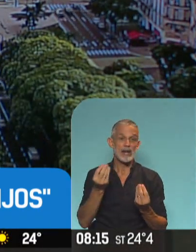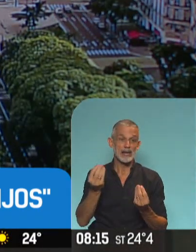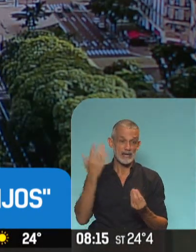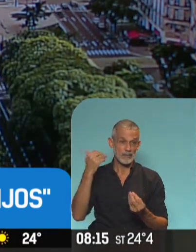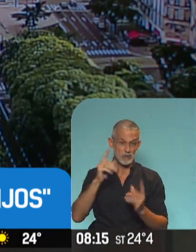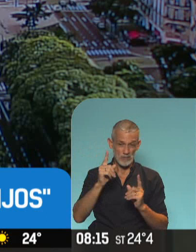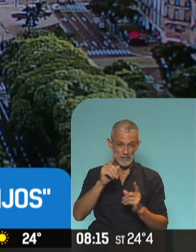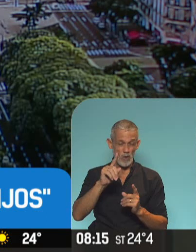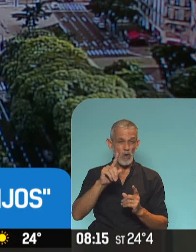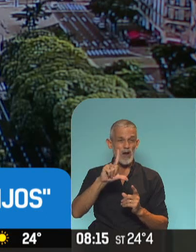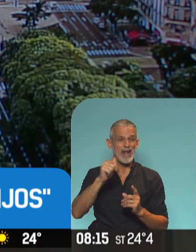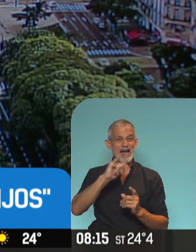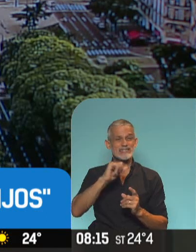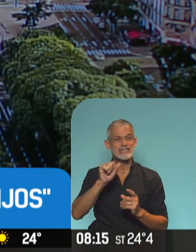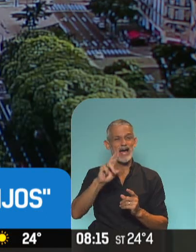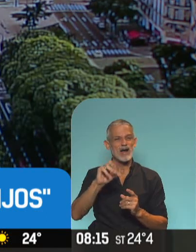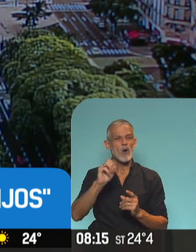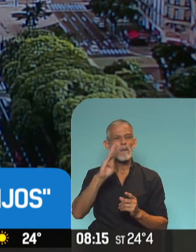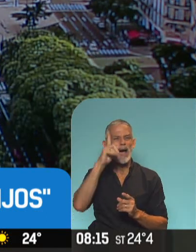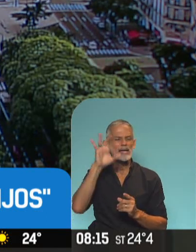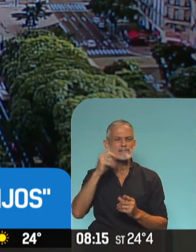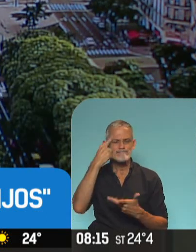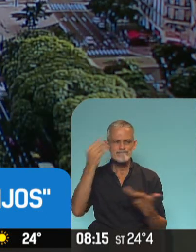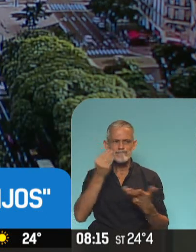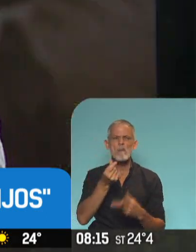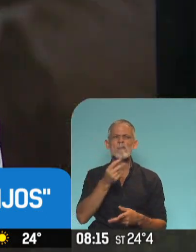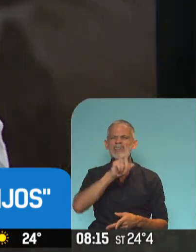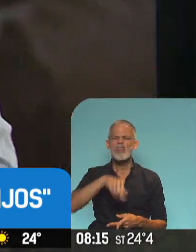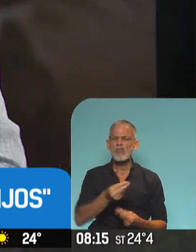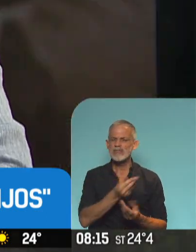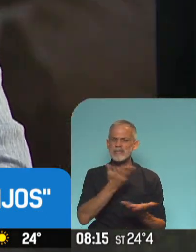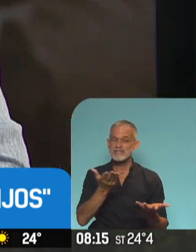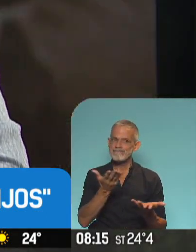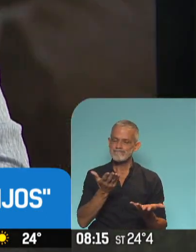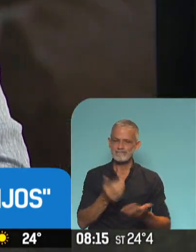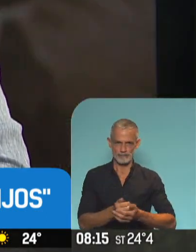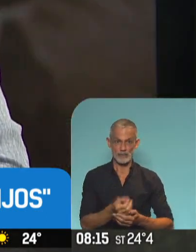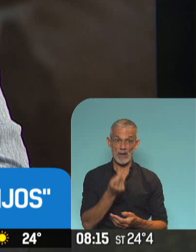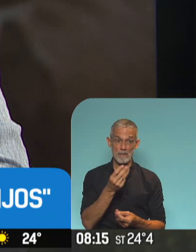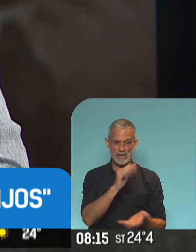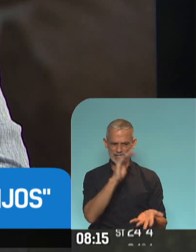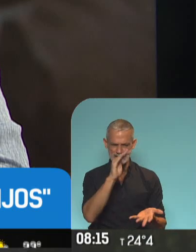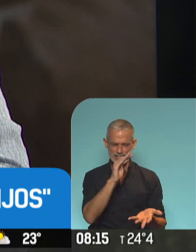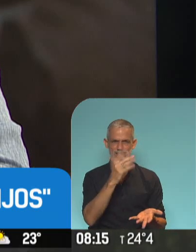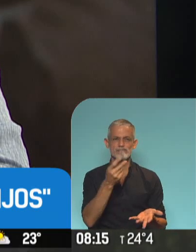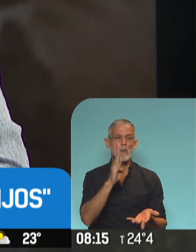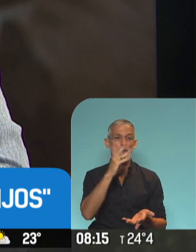con Lázaro Báez, ¿no? Que mucha gente dice, ¿de dónde salió la plata? Bueno, el tema de la plata de Lázaro